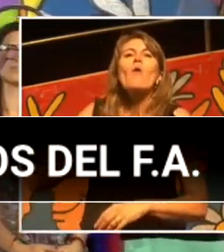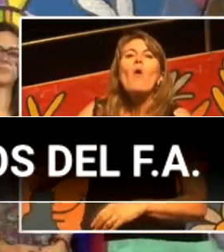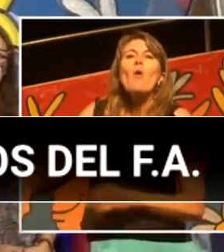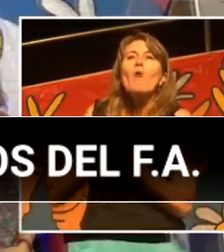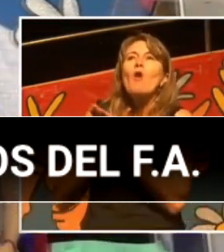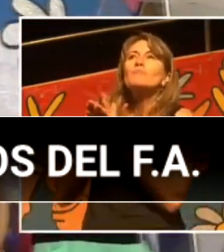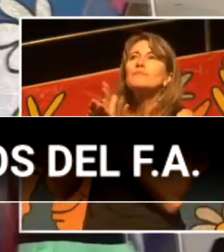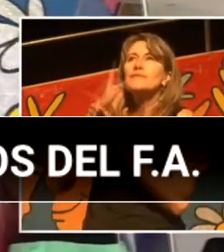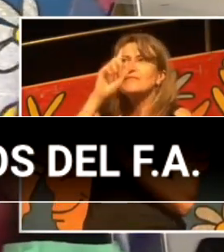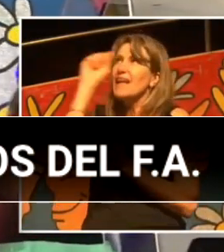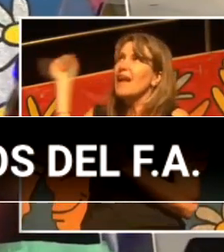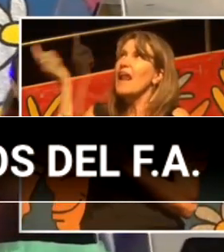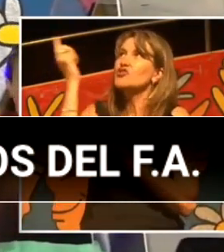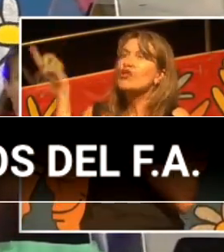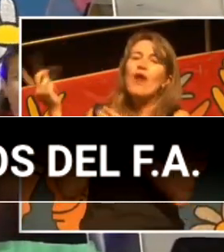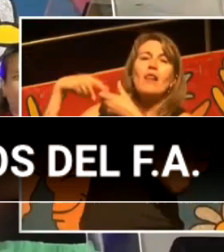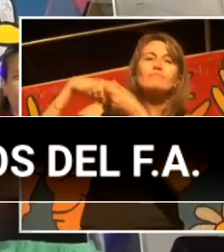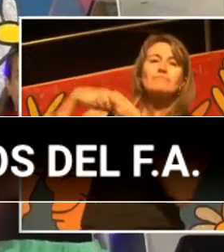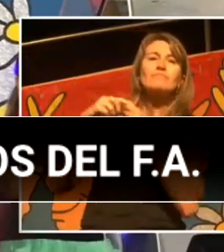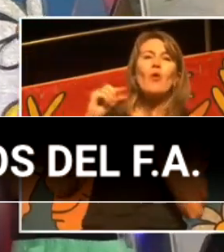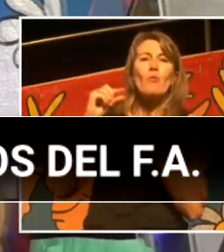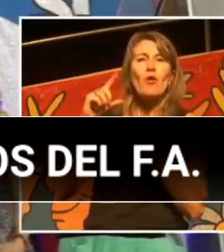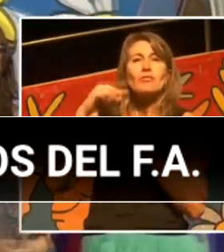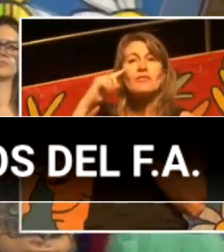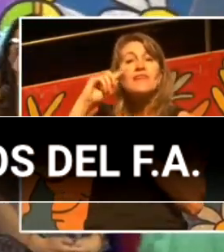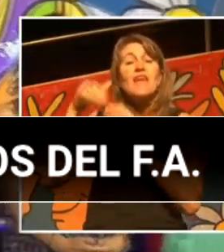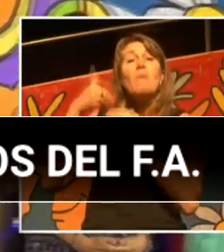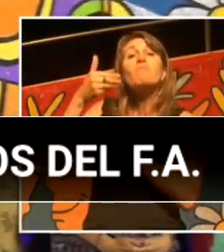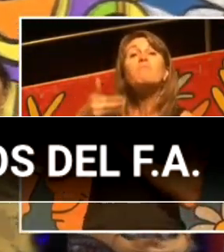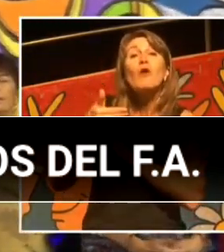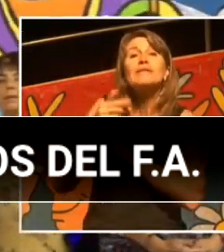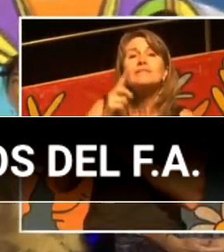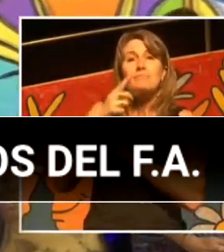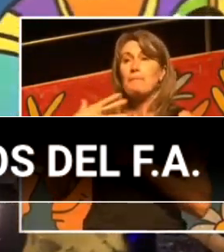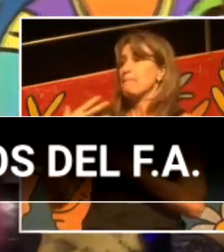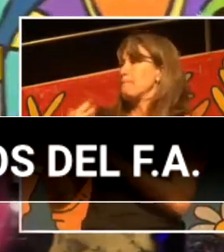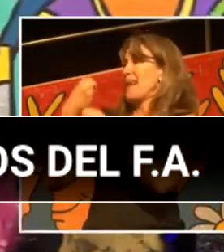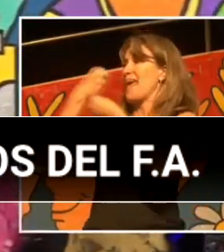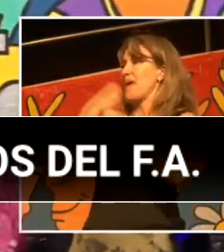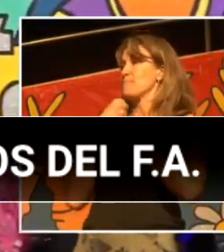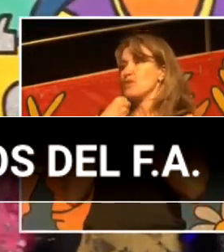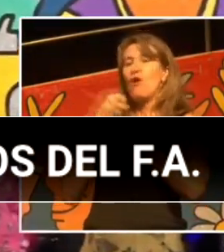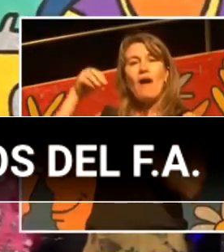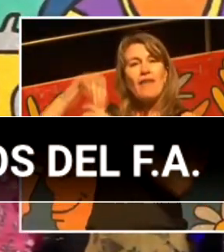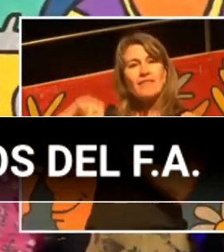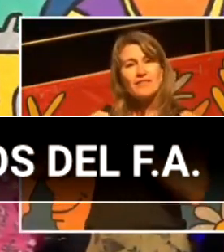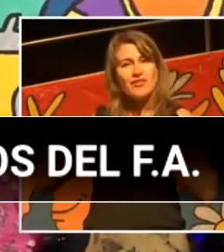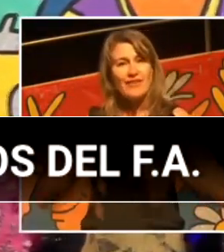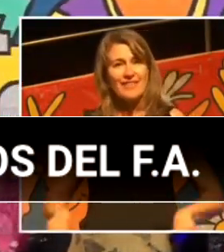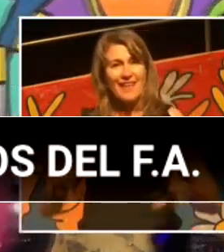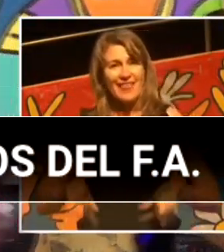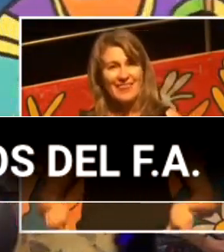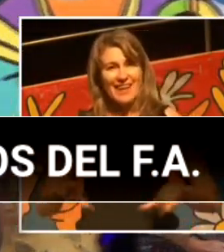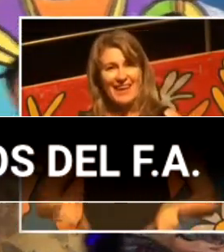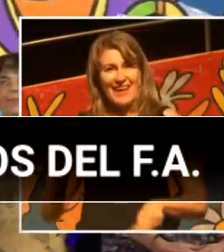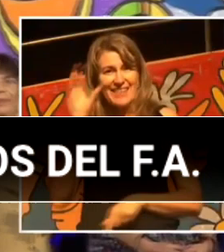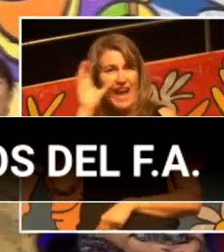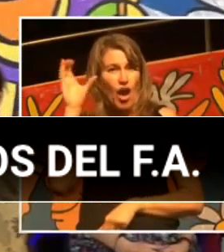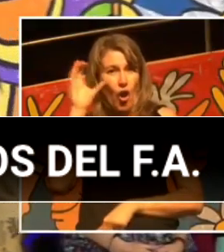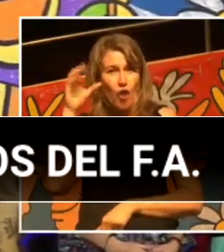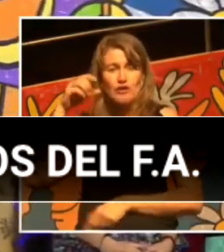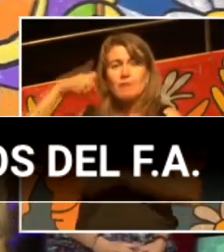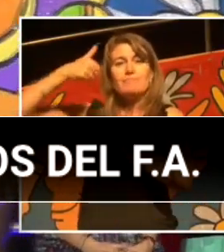internacional y después pocas horas después recibió el premio en la intendencia donde saludó al pueblo